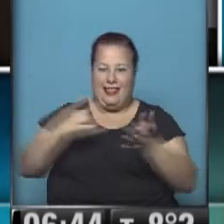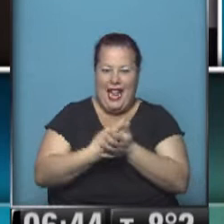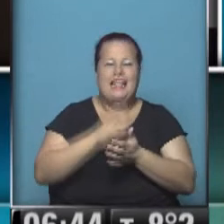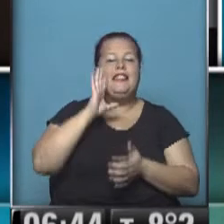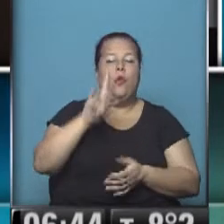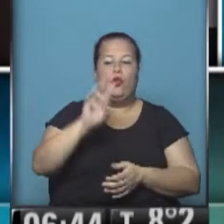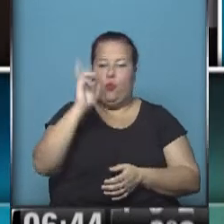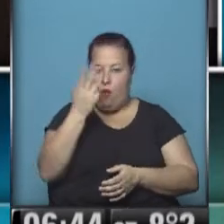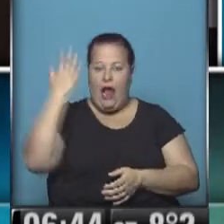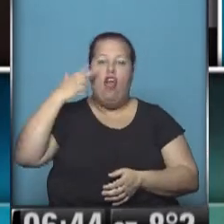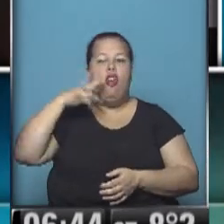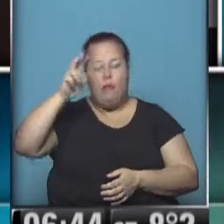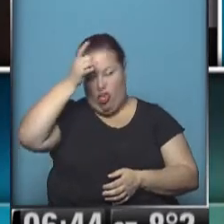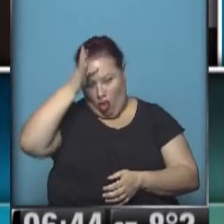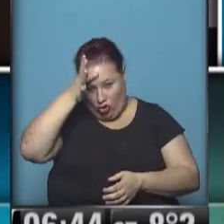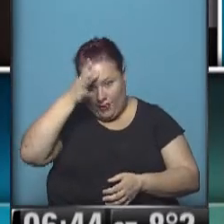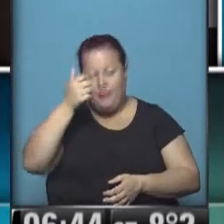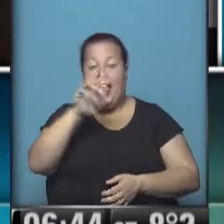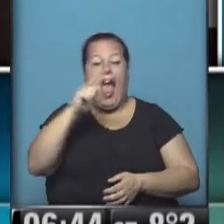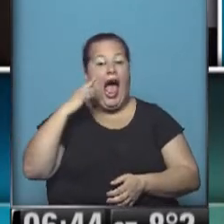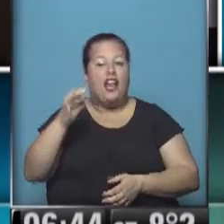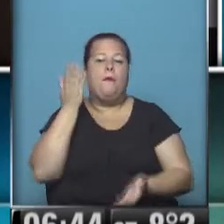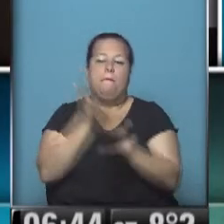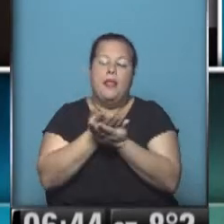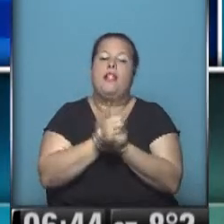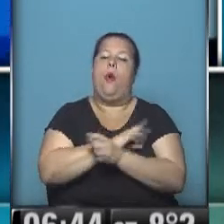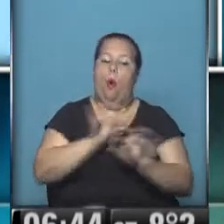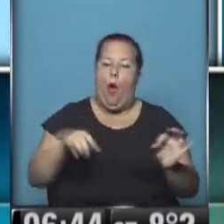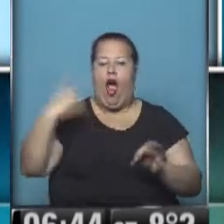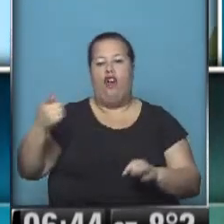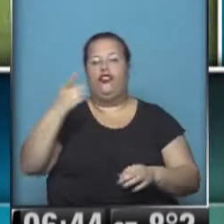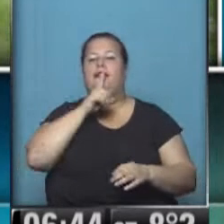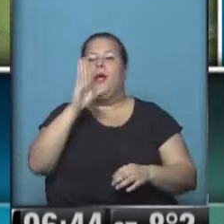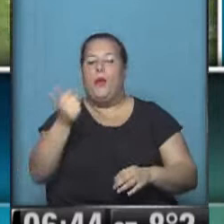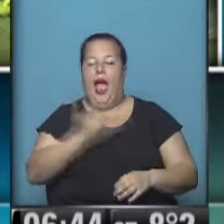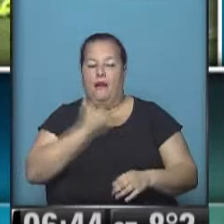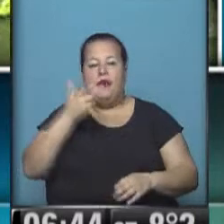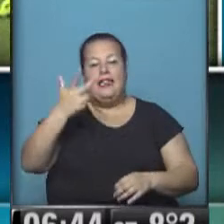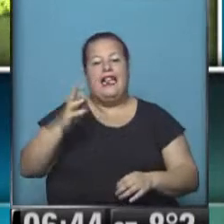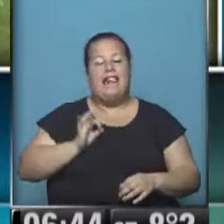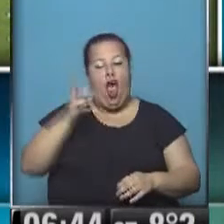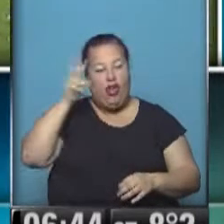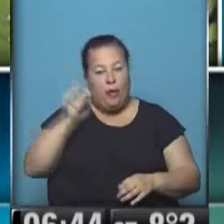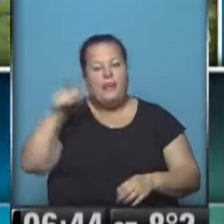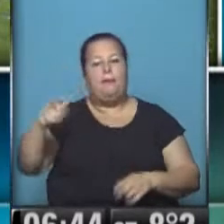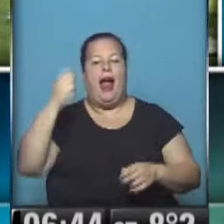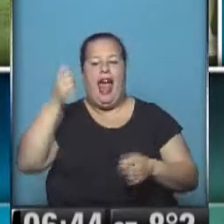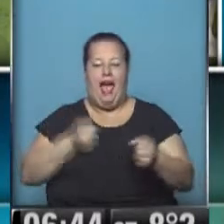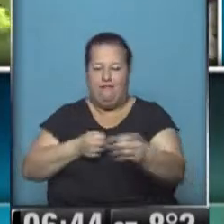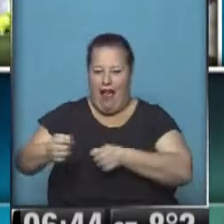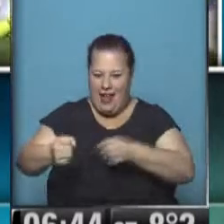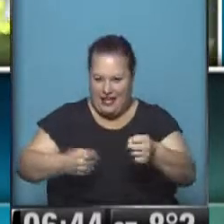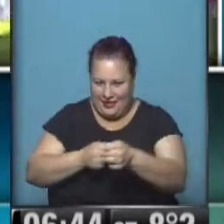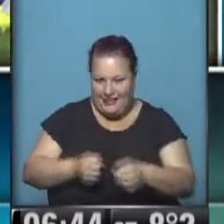51 vidas en 2012 arrigó pidió condenas similares para los gerenciadores de stevia y tres años y ocho meses de cárcel para el maquinista marcos